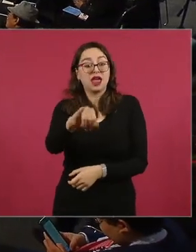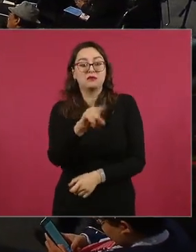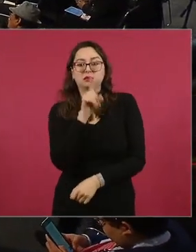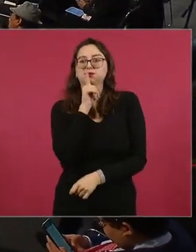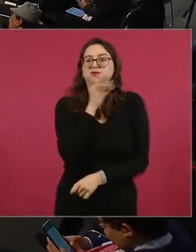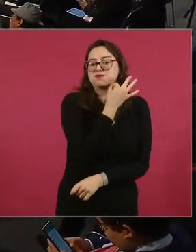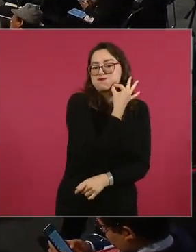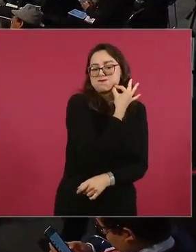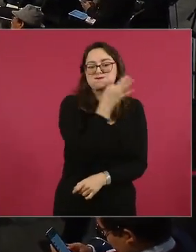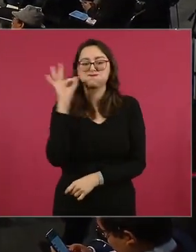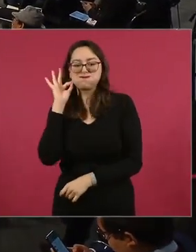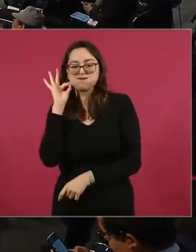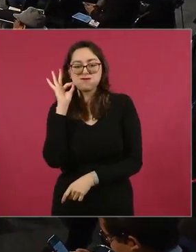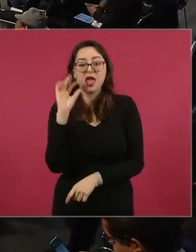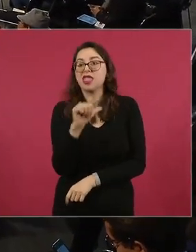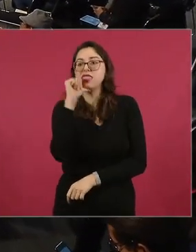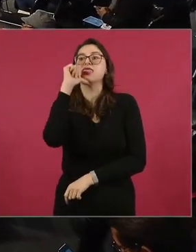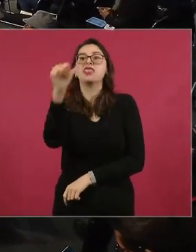O sea,